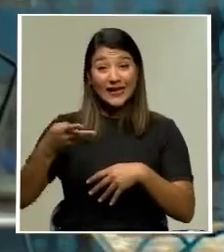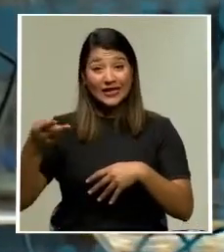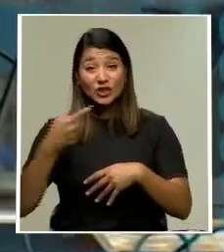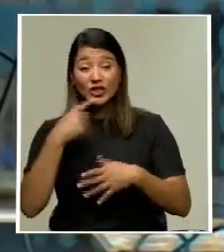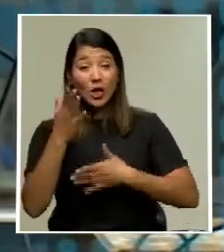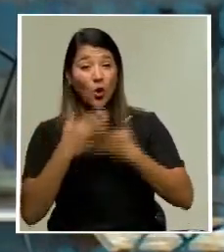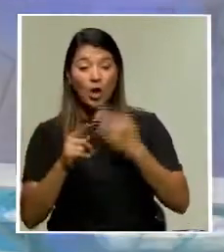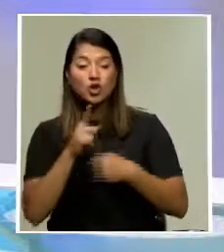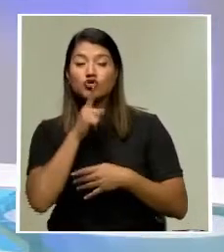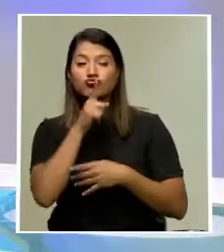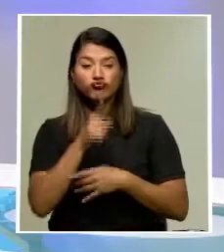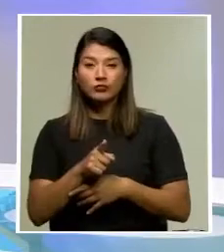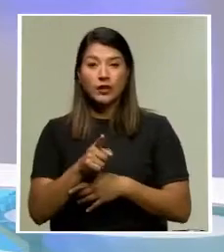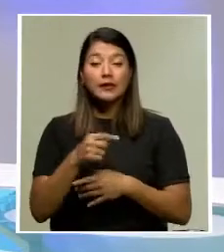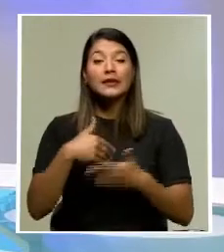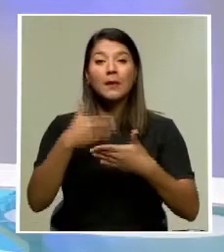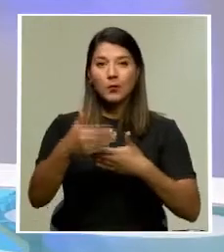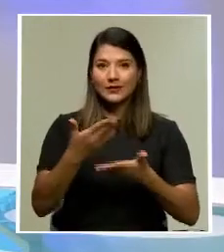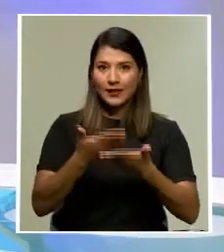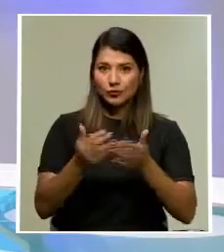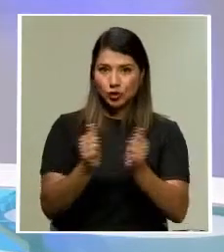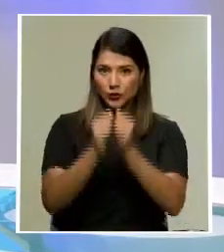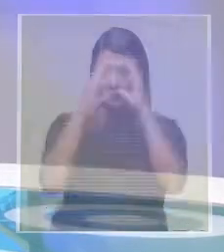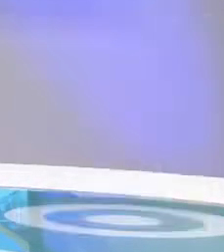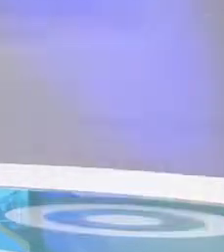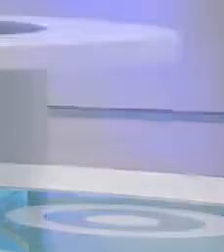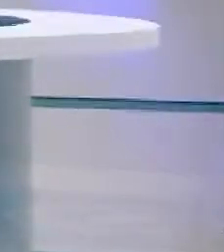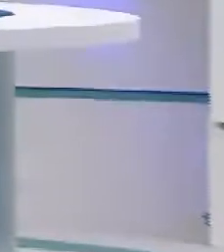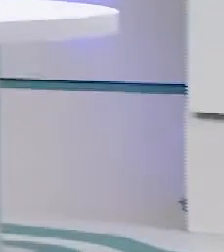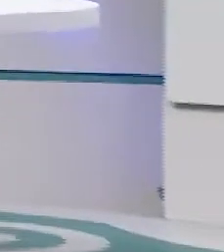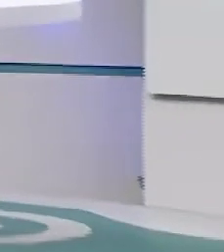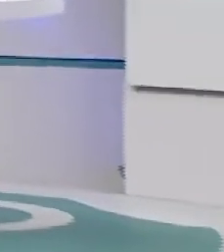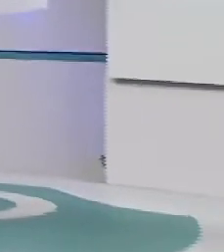Ya venimos con esta información.